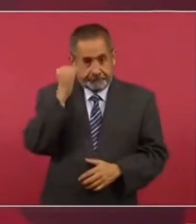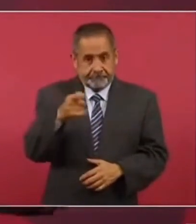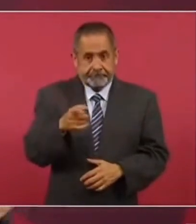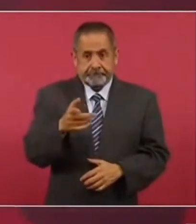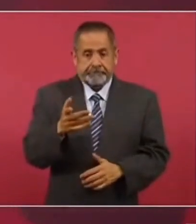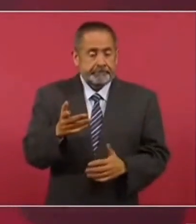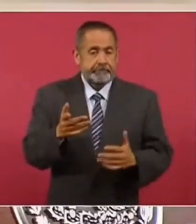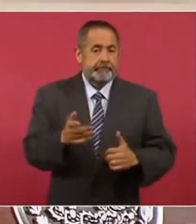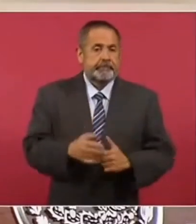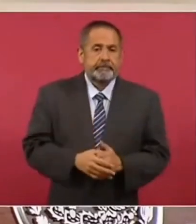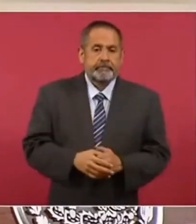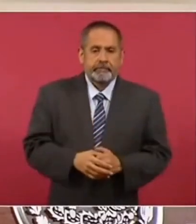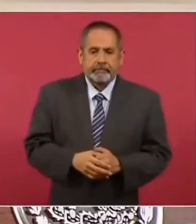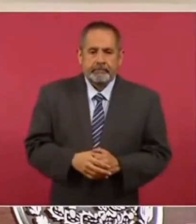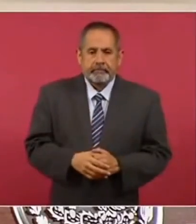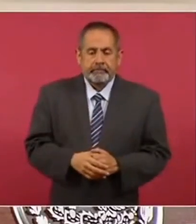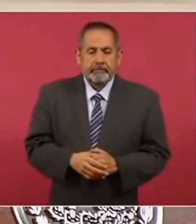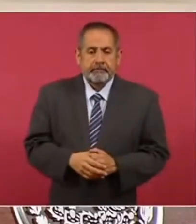tenemos